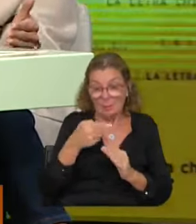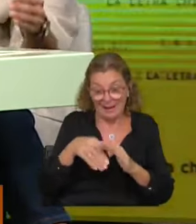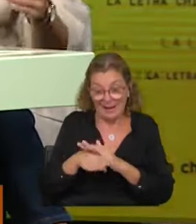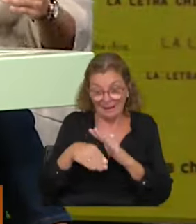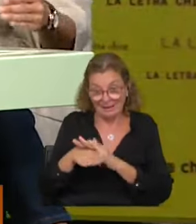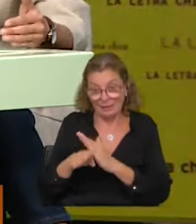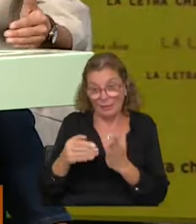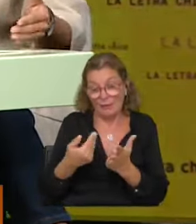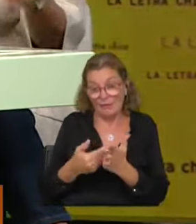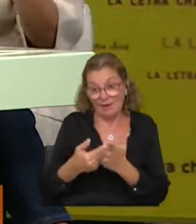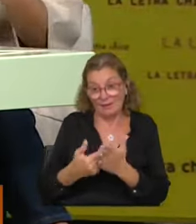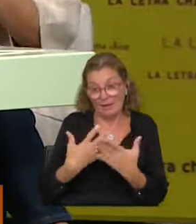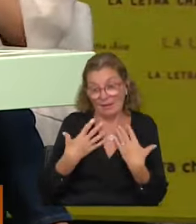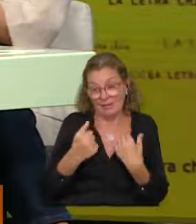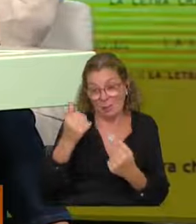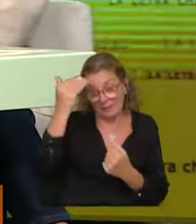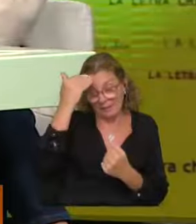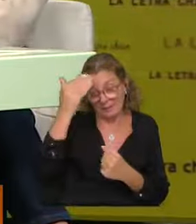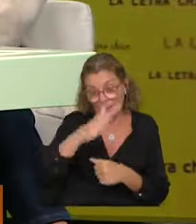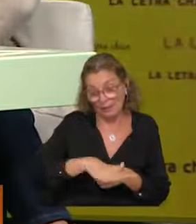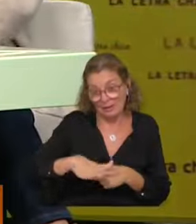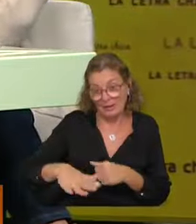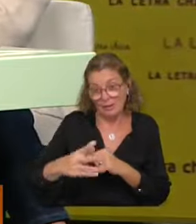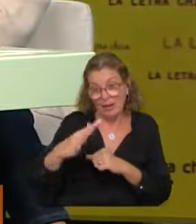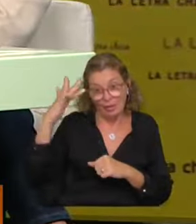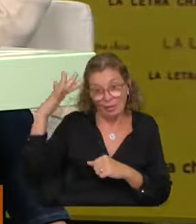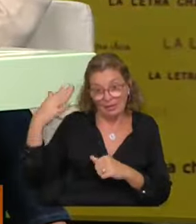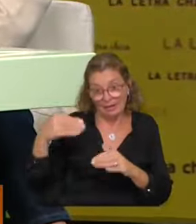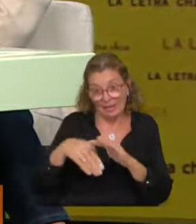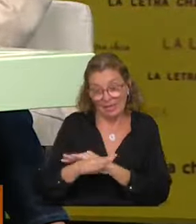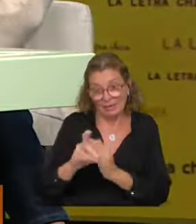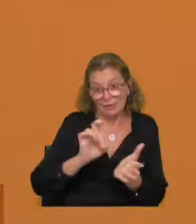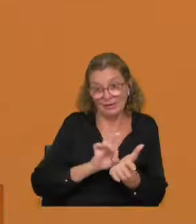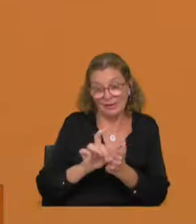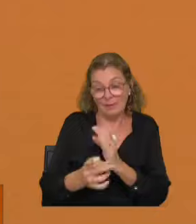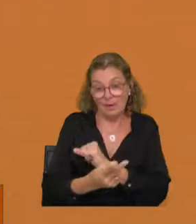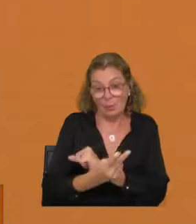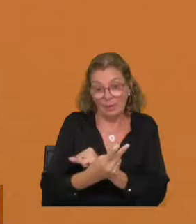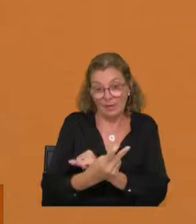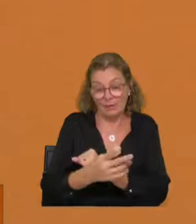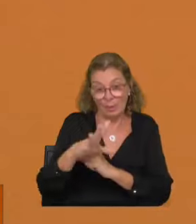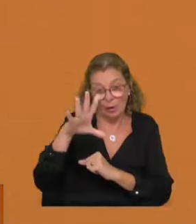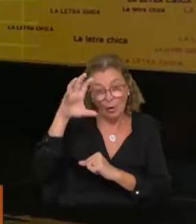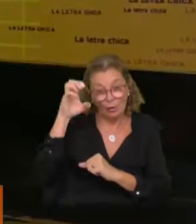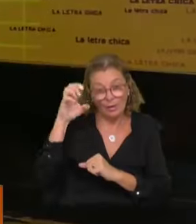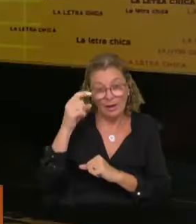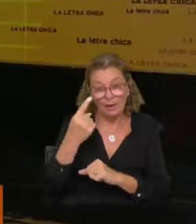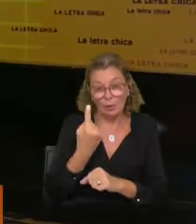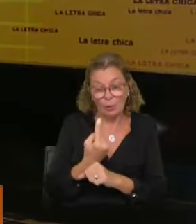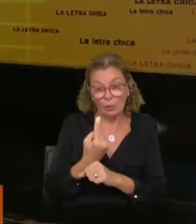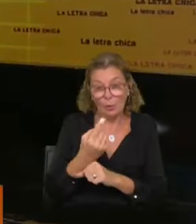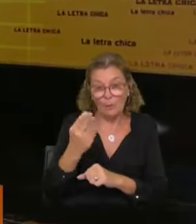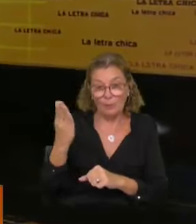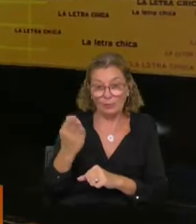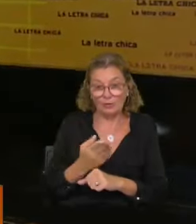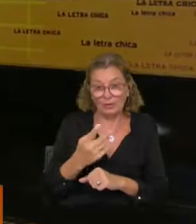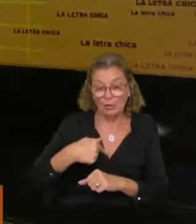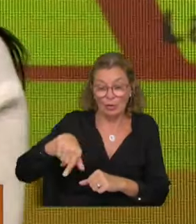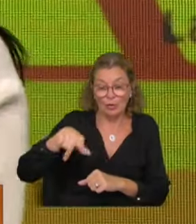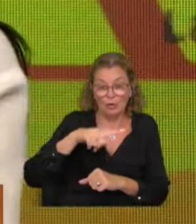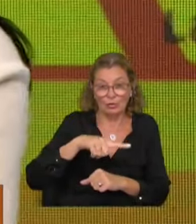a Salud Mental para aquellos niñas niñas adolescentes que están dentro del sistema de protección que tenemos que recordar que son el 1% de la